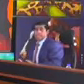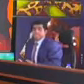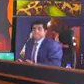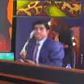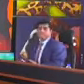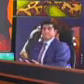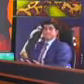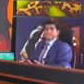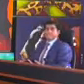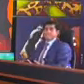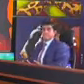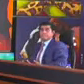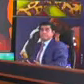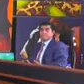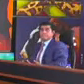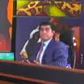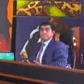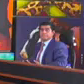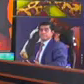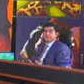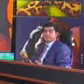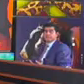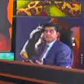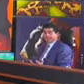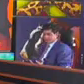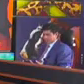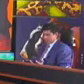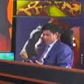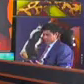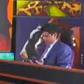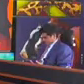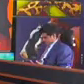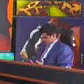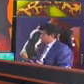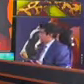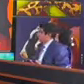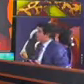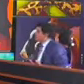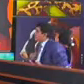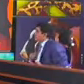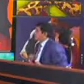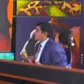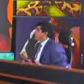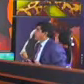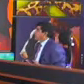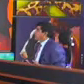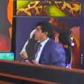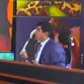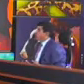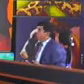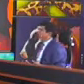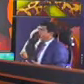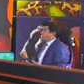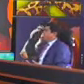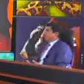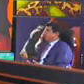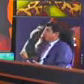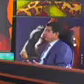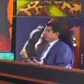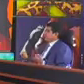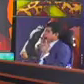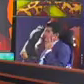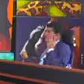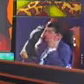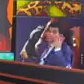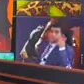para darles la prioridad a la belleza. También felicitar la presencia del Consejo Estudiantil de la Unidad Educativa María Eugenia